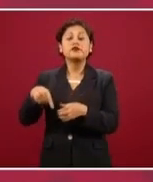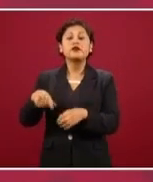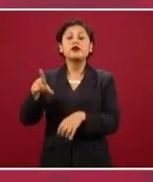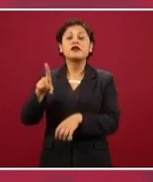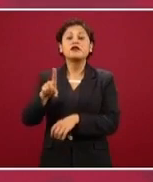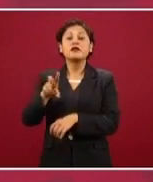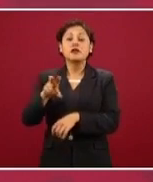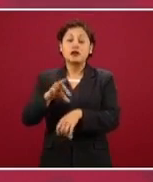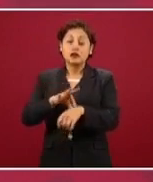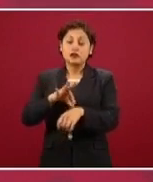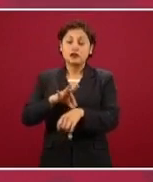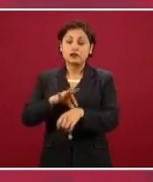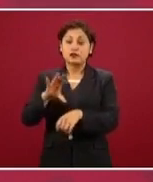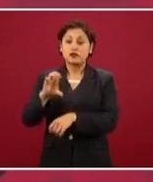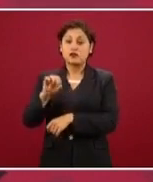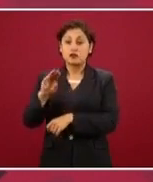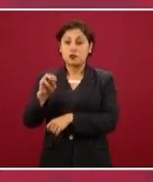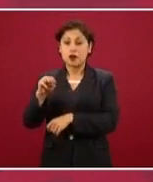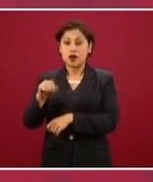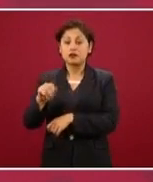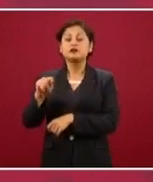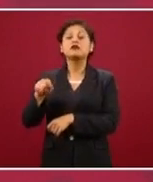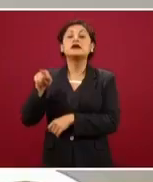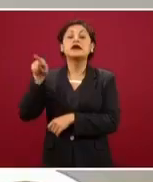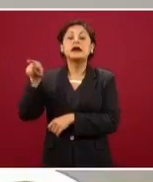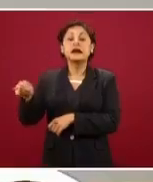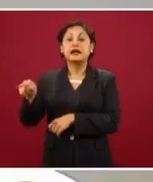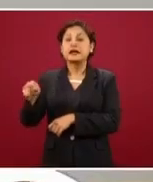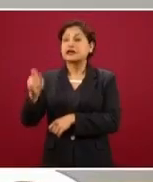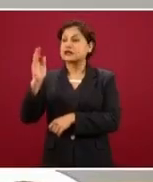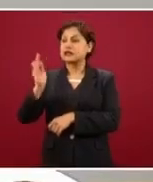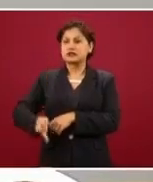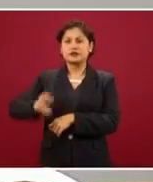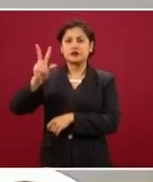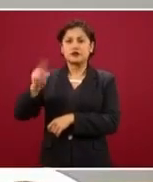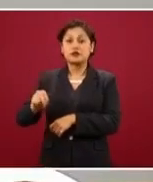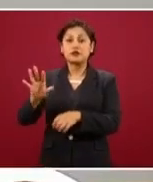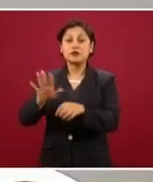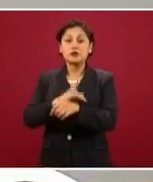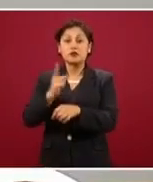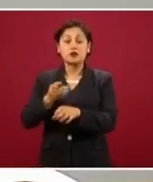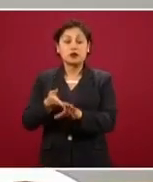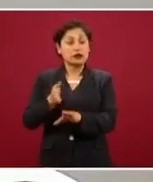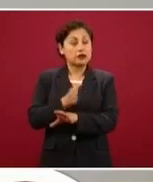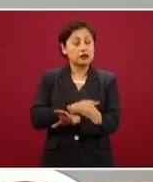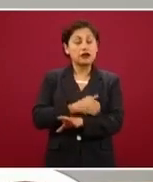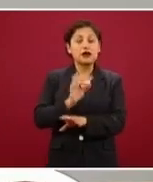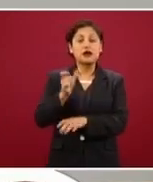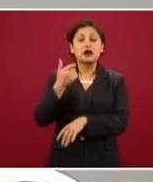fue el que se opuso, porque estaban entregando todo.